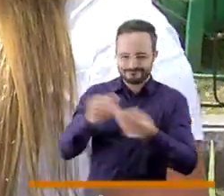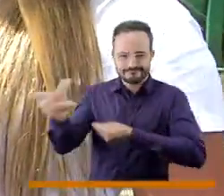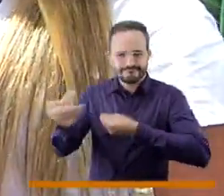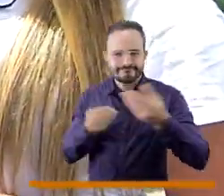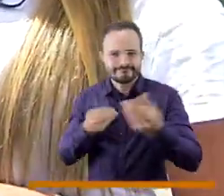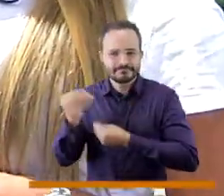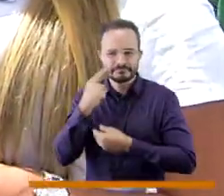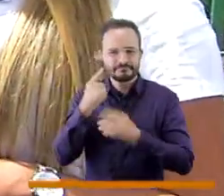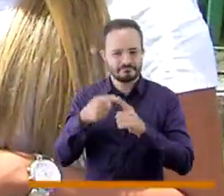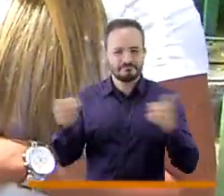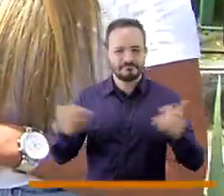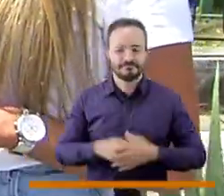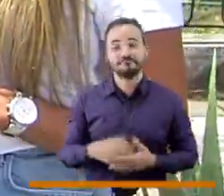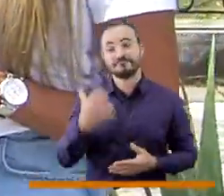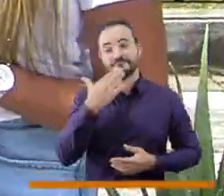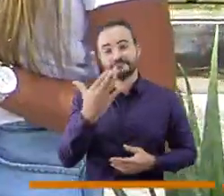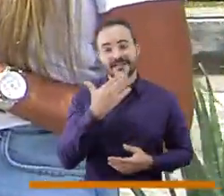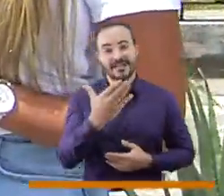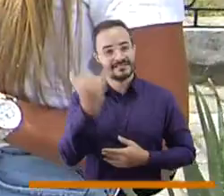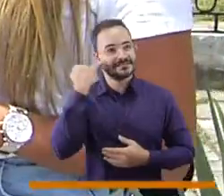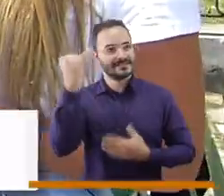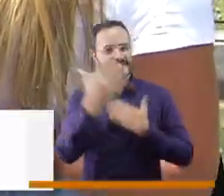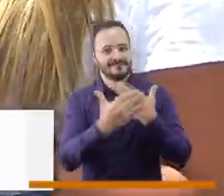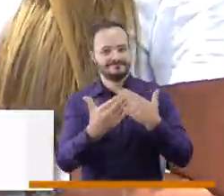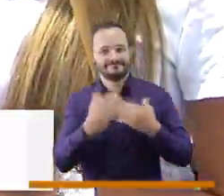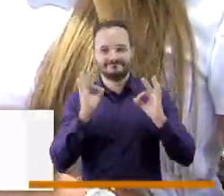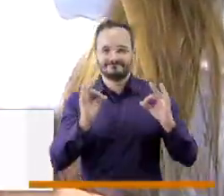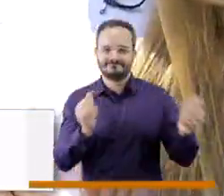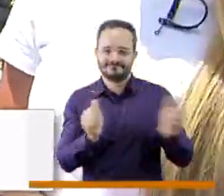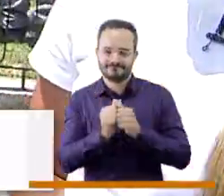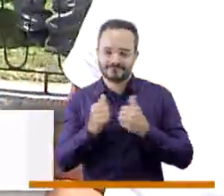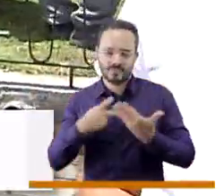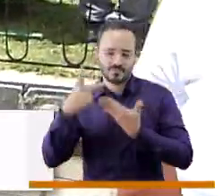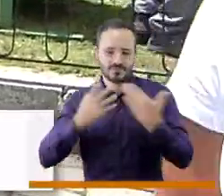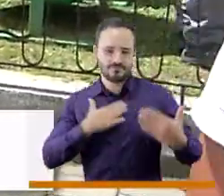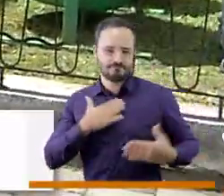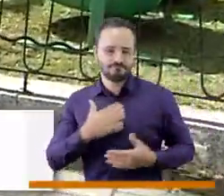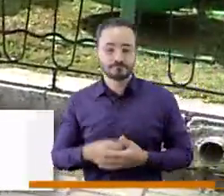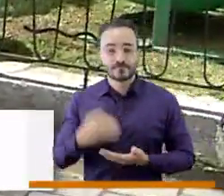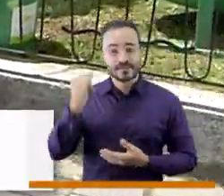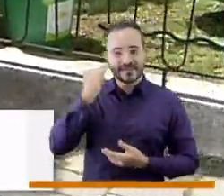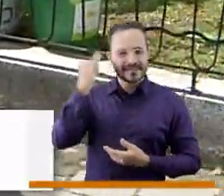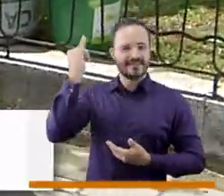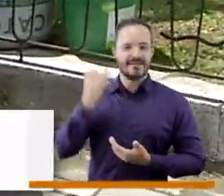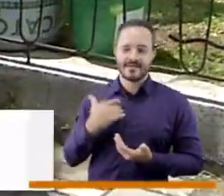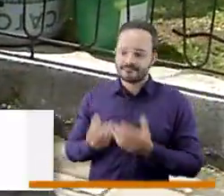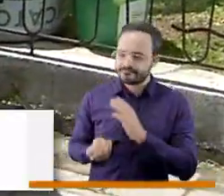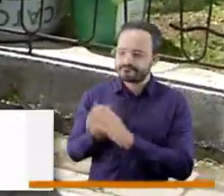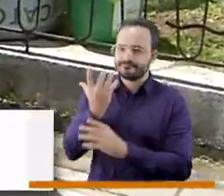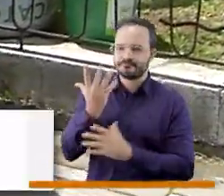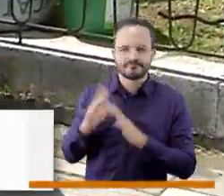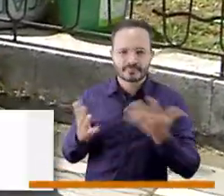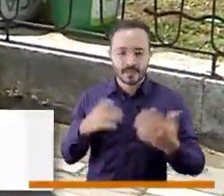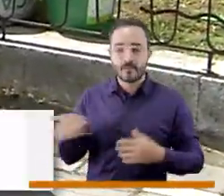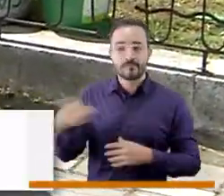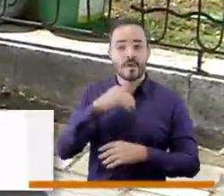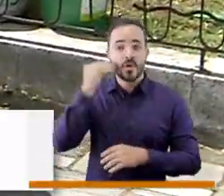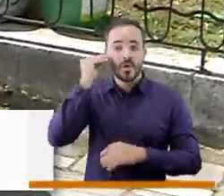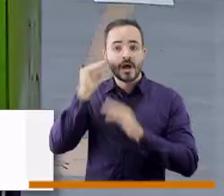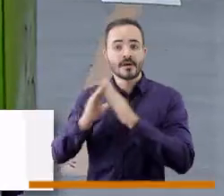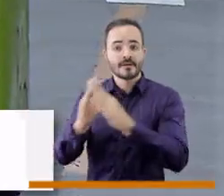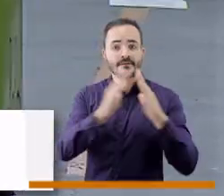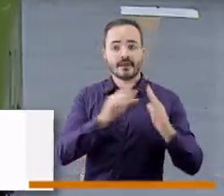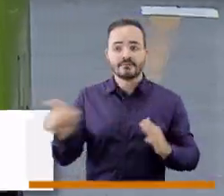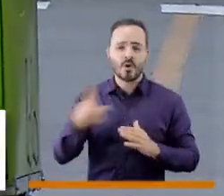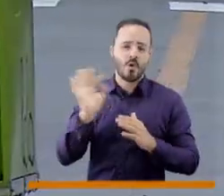por recibirnos. Gracias, Mafia, a ustedes por acompañarnos en este proyecto. Esta iniciativa lo que hace es recuperar de los hogares, de los